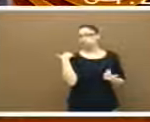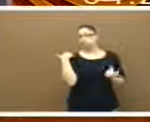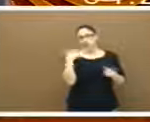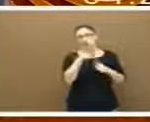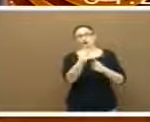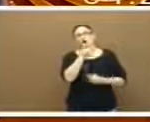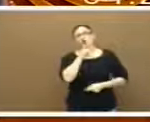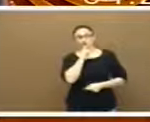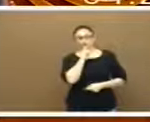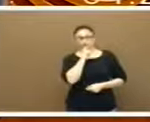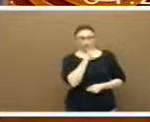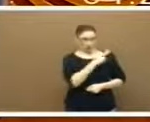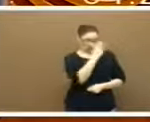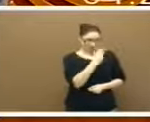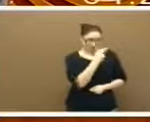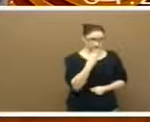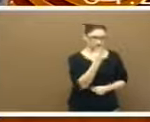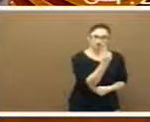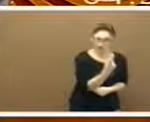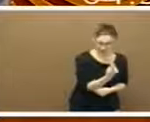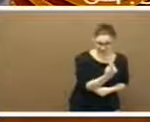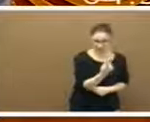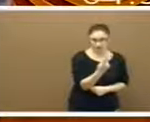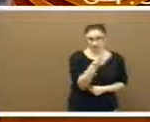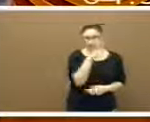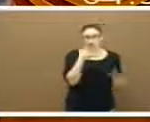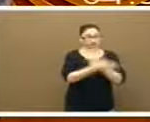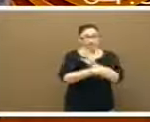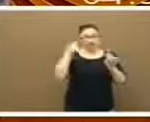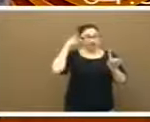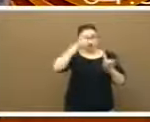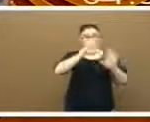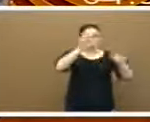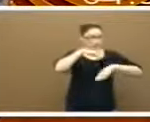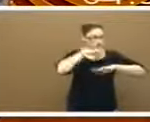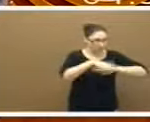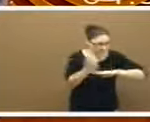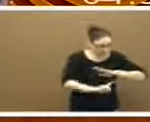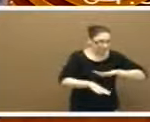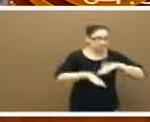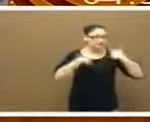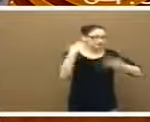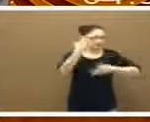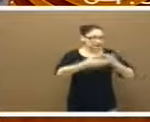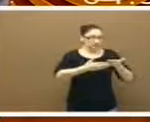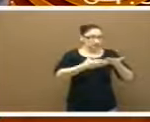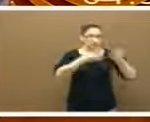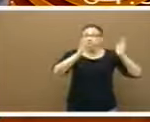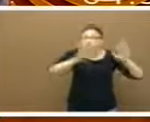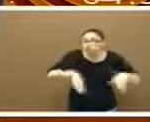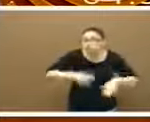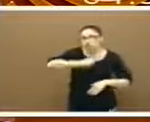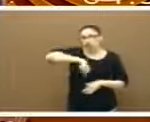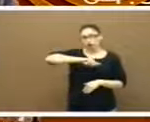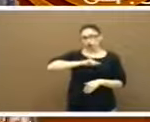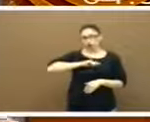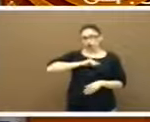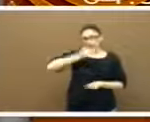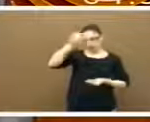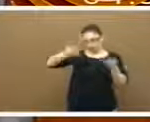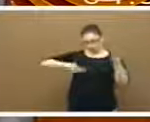ostensiblemente, de los caminos que conducían a la consecución de objetivos, ha pasado a que nosotros consideremos que la cuantificación que se hace en